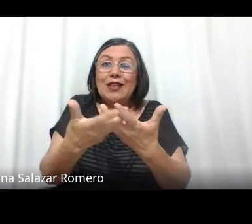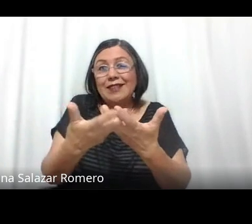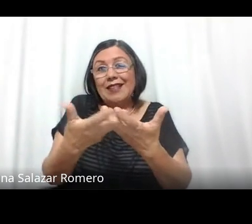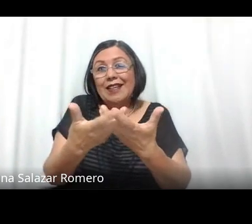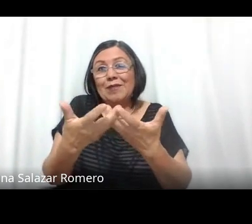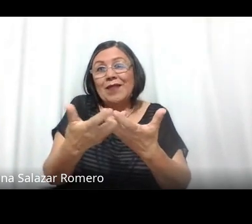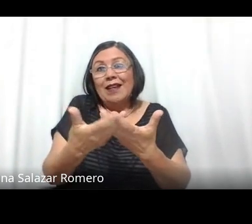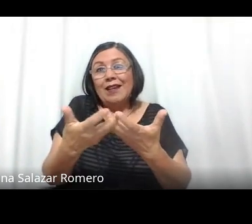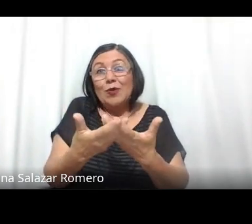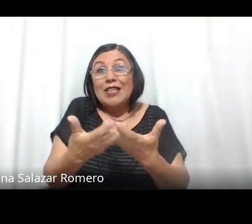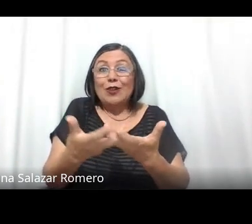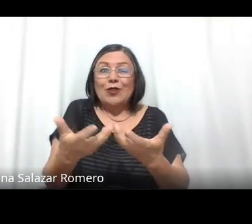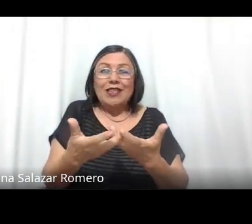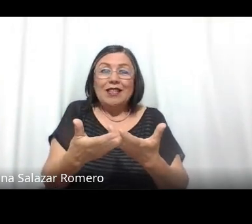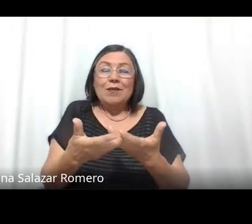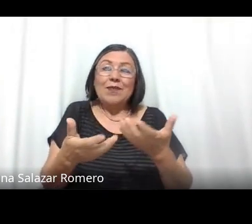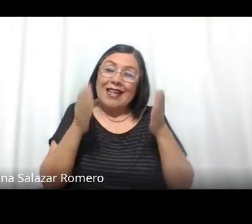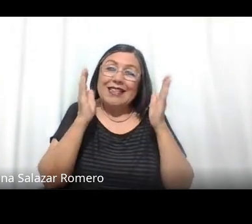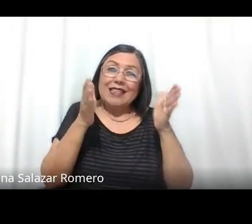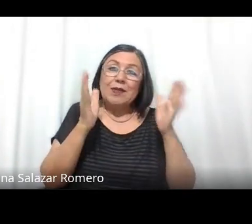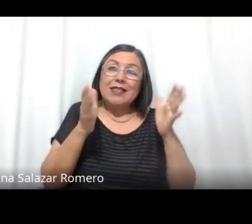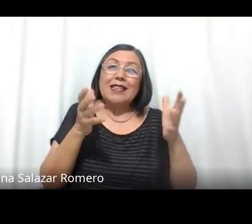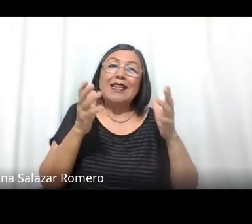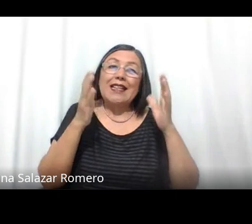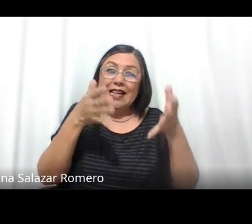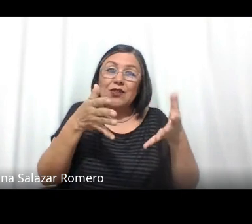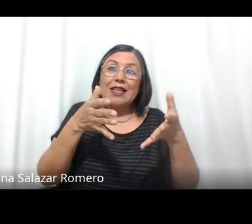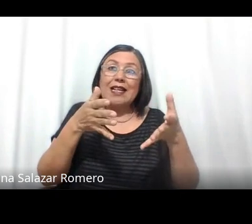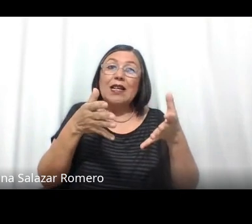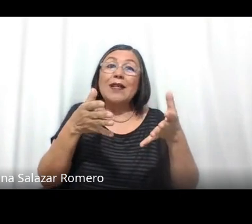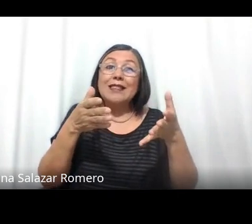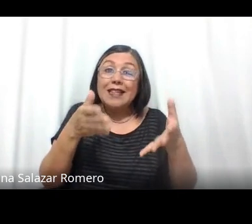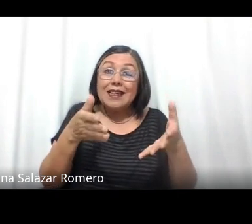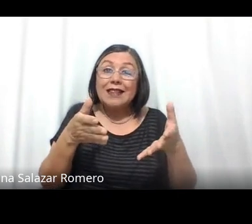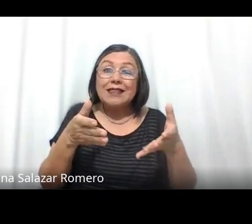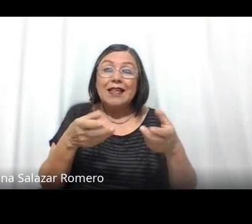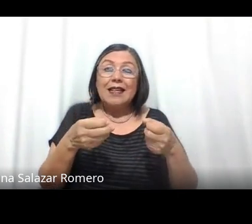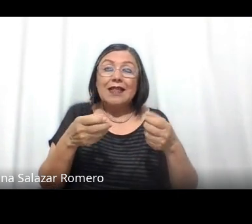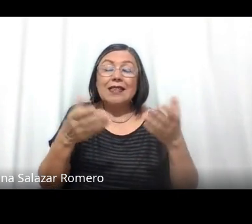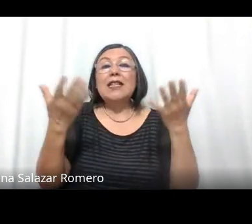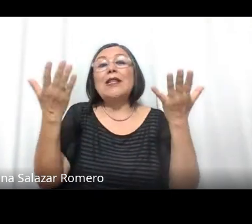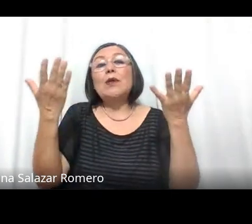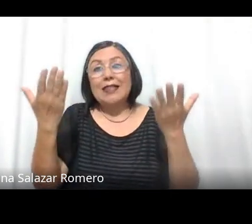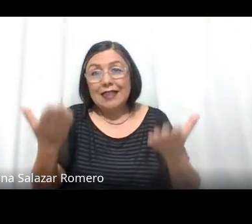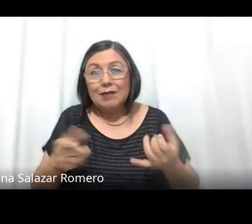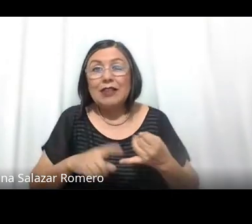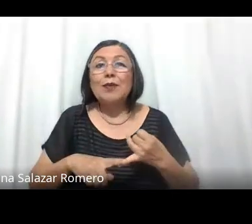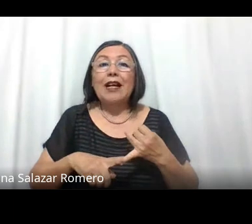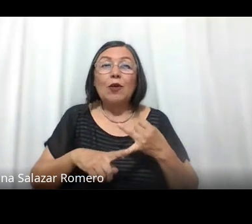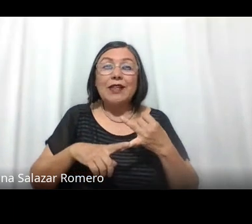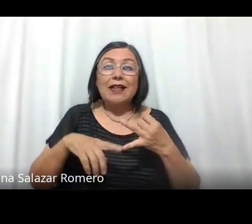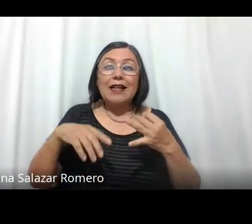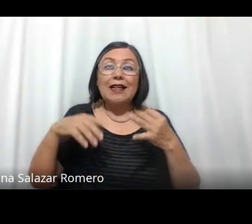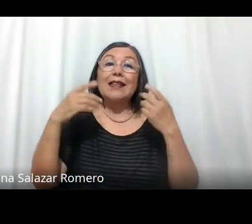no unirlos, ¿sí? Hay que tener presente que en el caso de la lengua de señas, se van a utilizar las manos